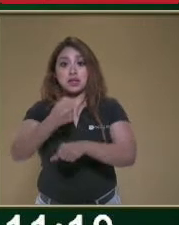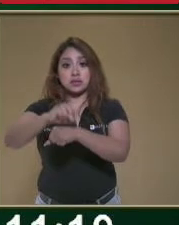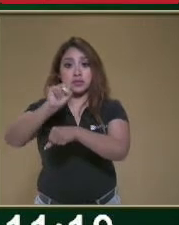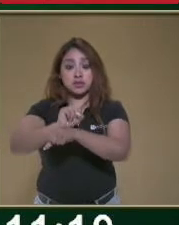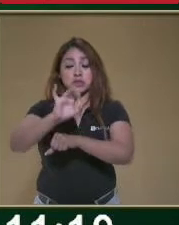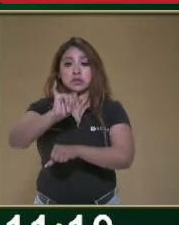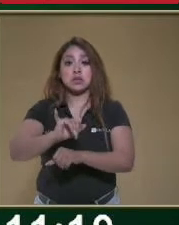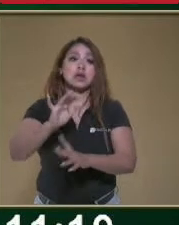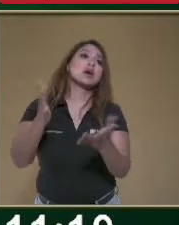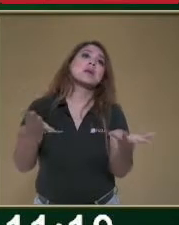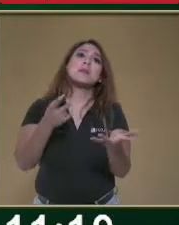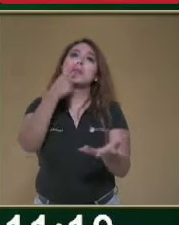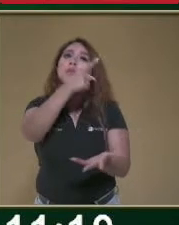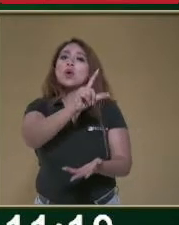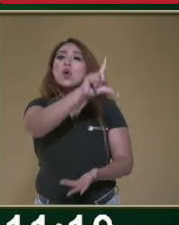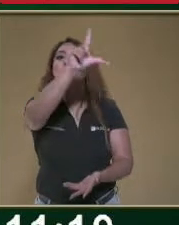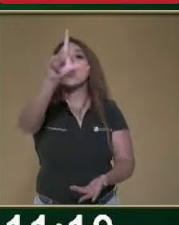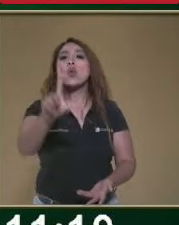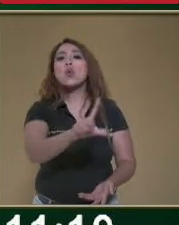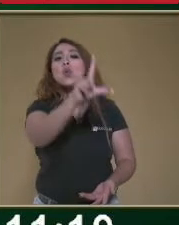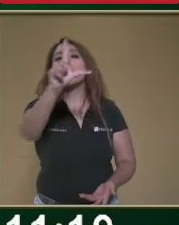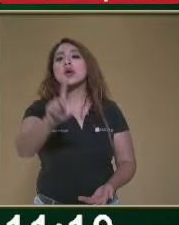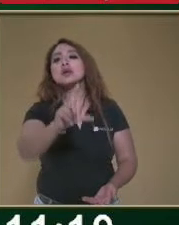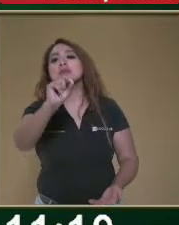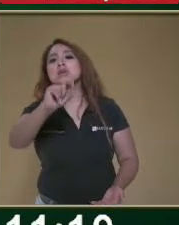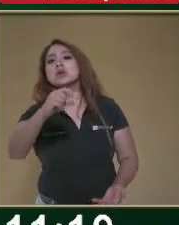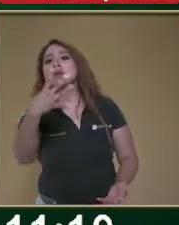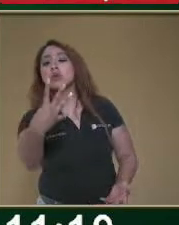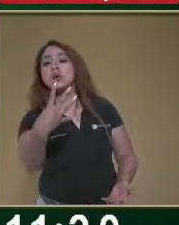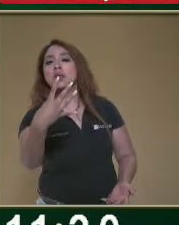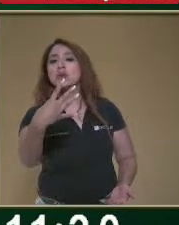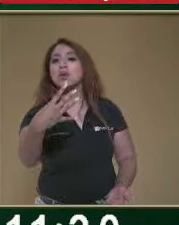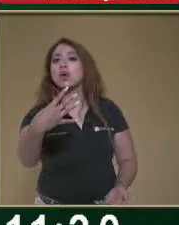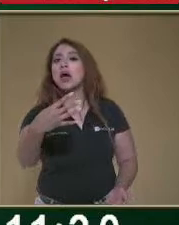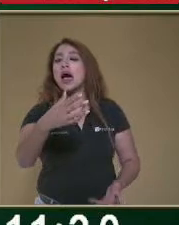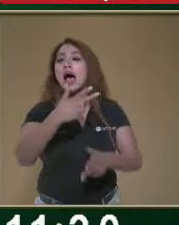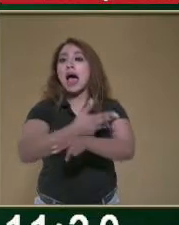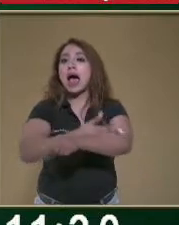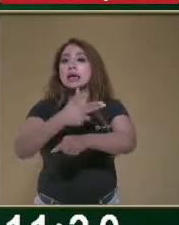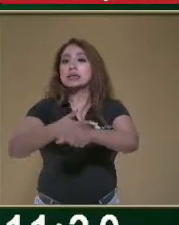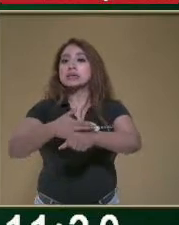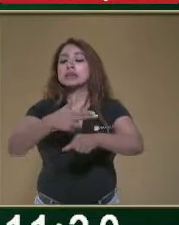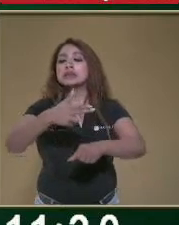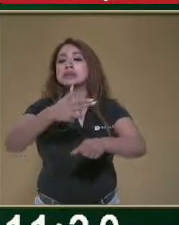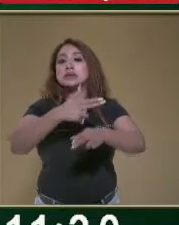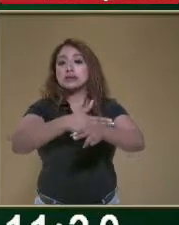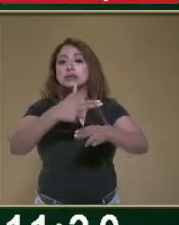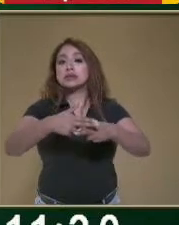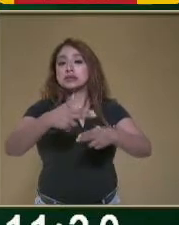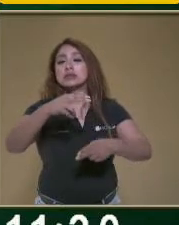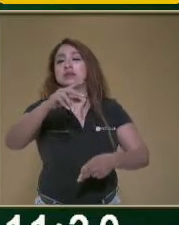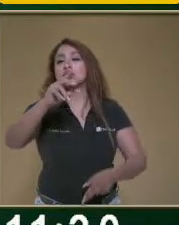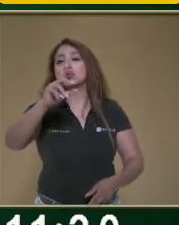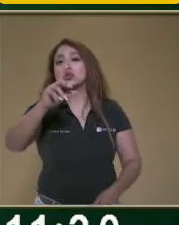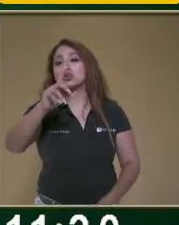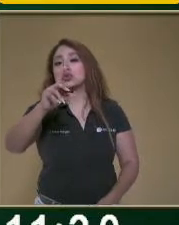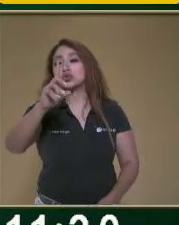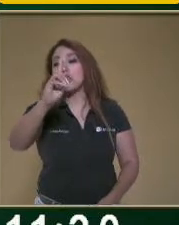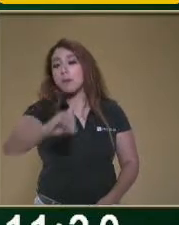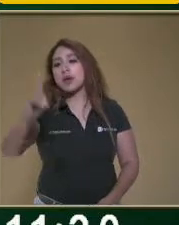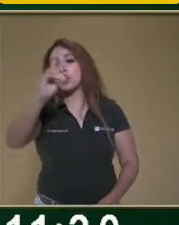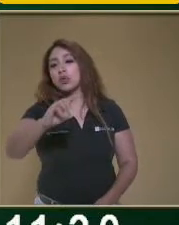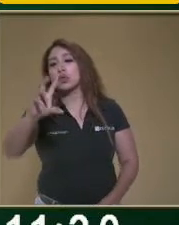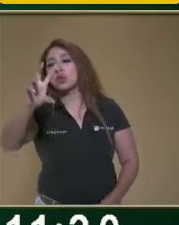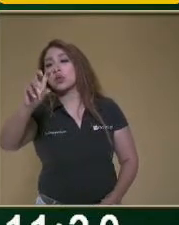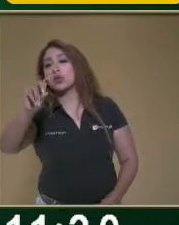Y partimos desde el día lunes 24 hasta el domingo 30, que es la semana completa.